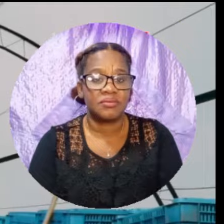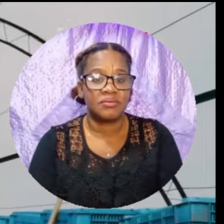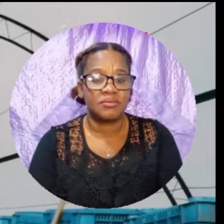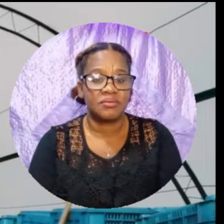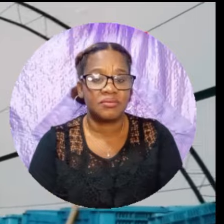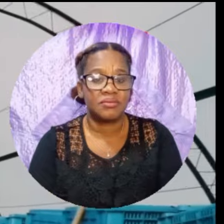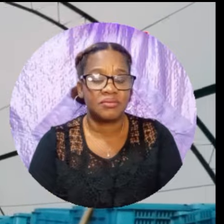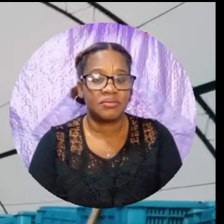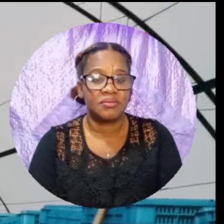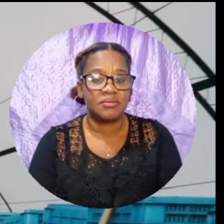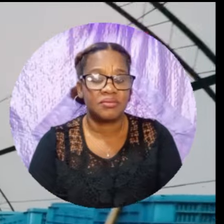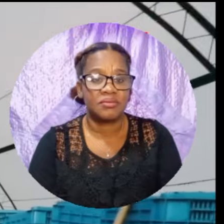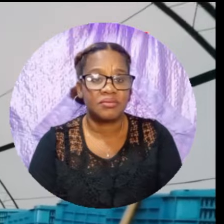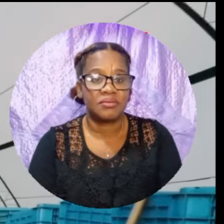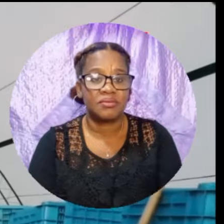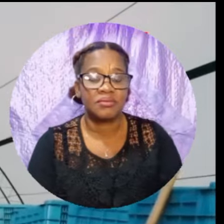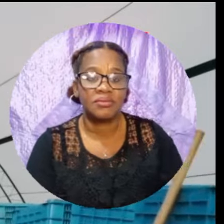del café uva.